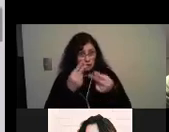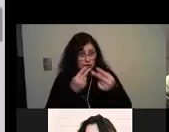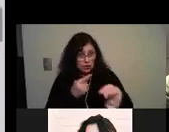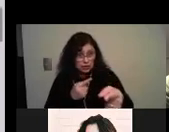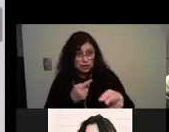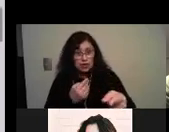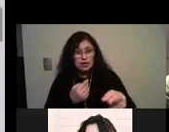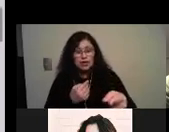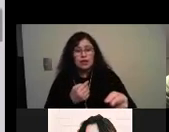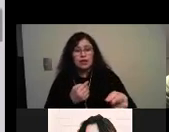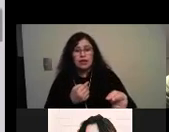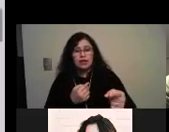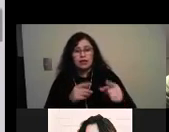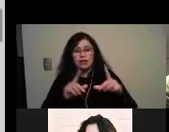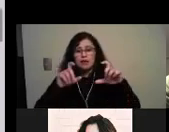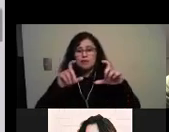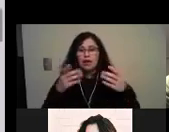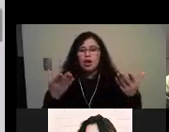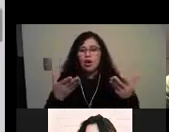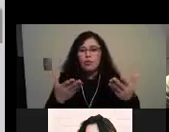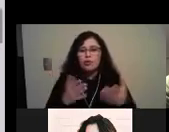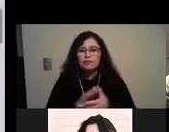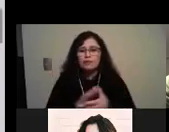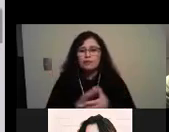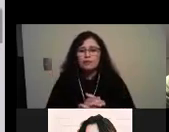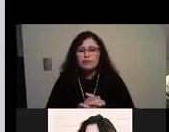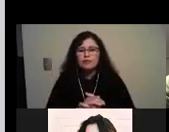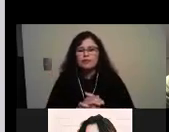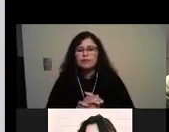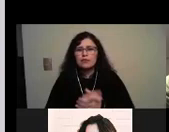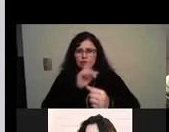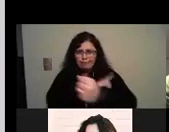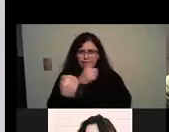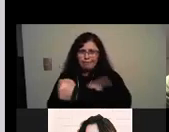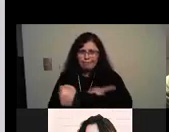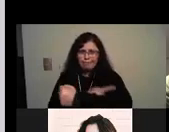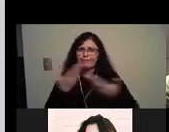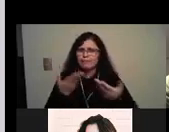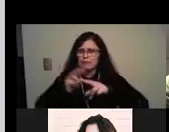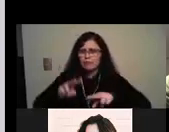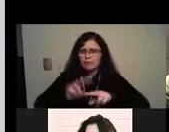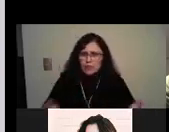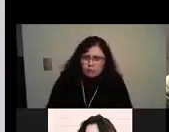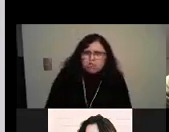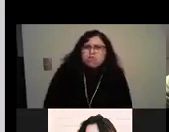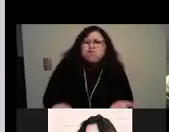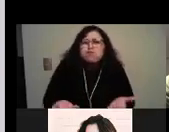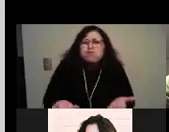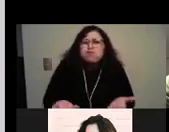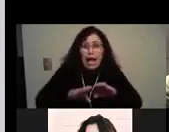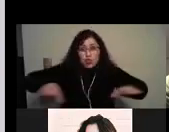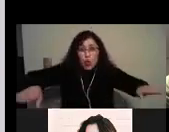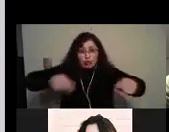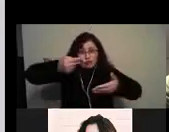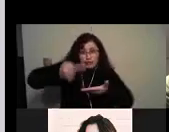imagen también, ¿ya? Cómo se va a realizar la fuerza ya para poder levantar a alguien desde el suelo, ¿ya?